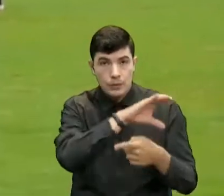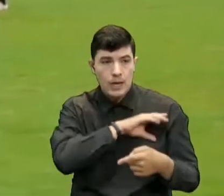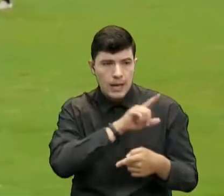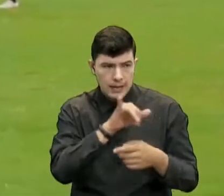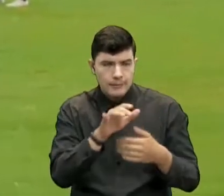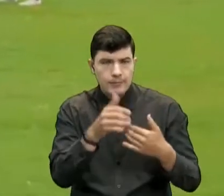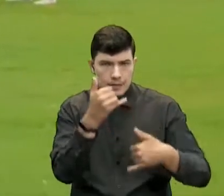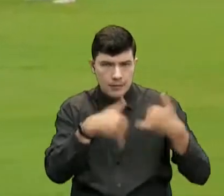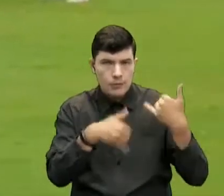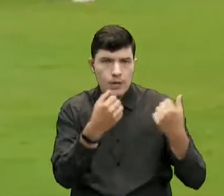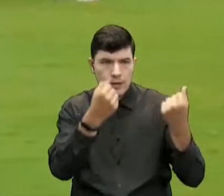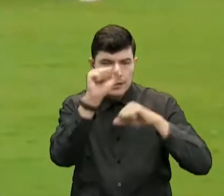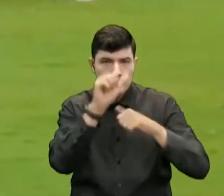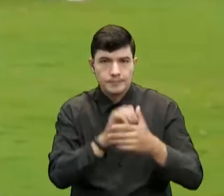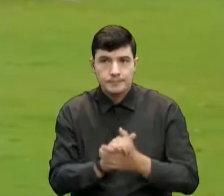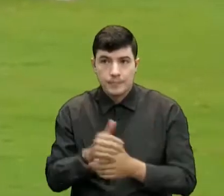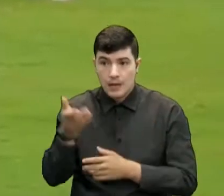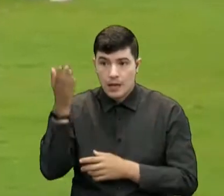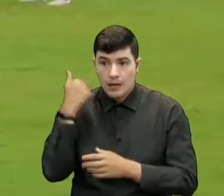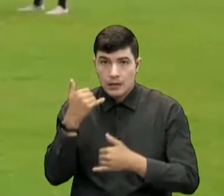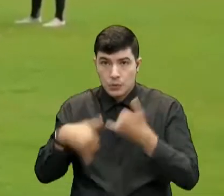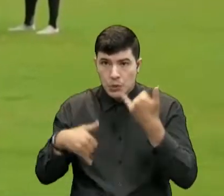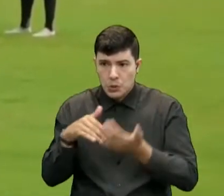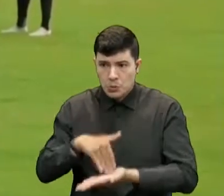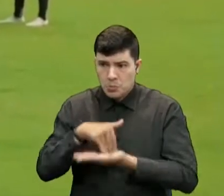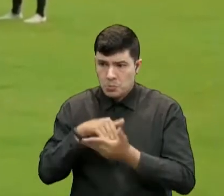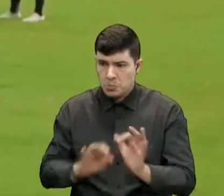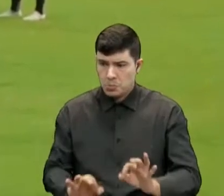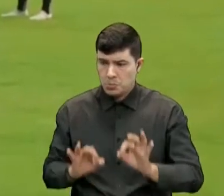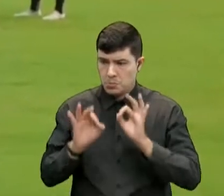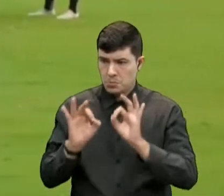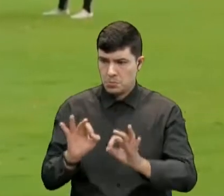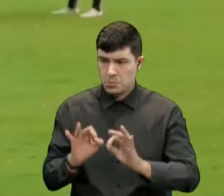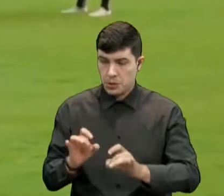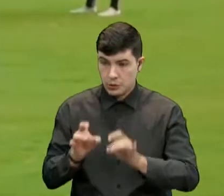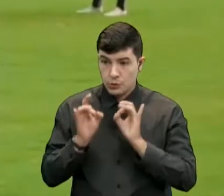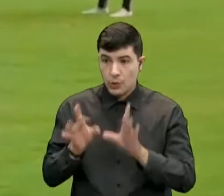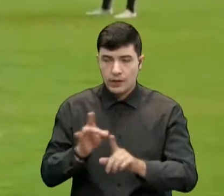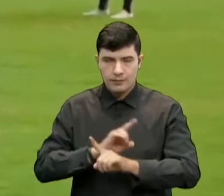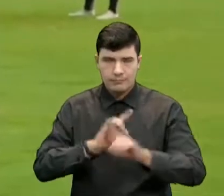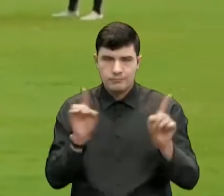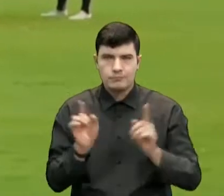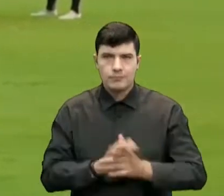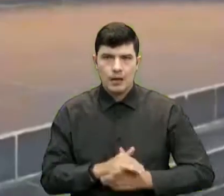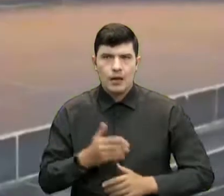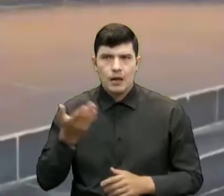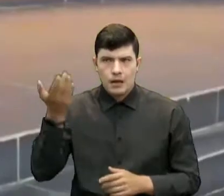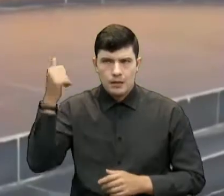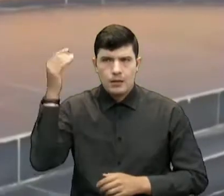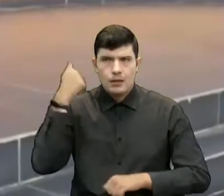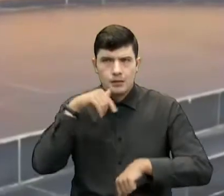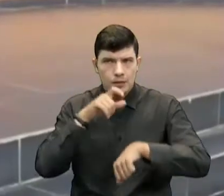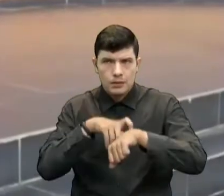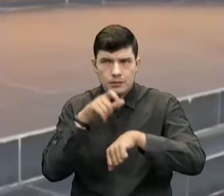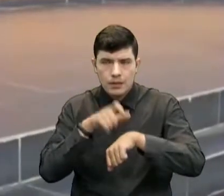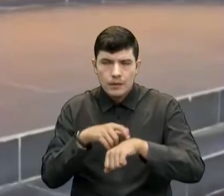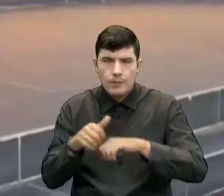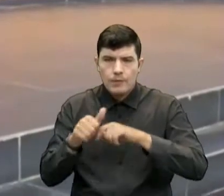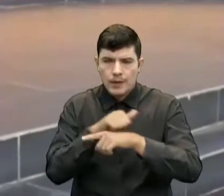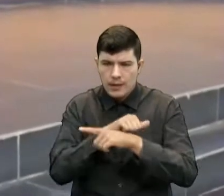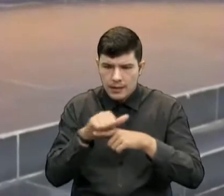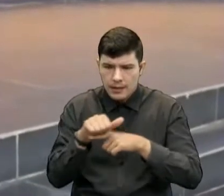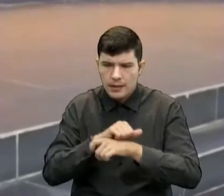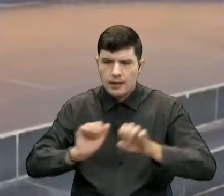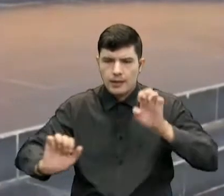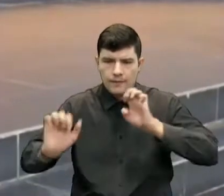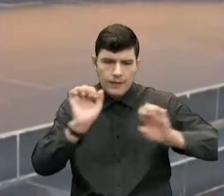Sacó el arco en cero y se le vio sólido en el juego anterior, algo que no es producto de la casualidad. Tuvimos tiempo para trabajar la parte